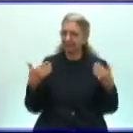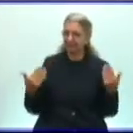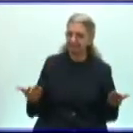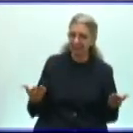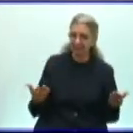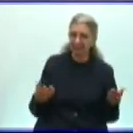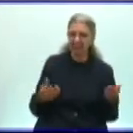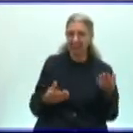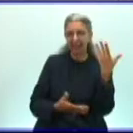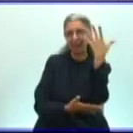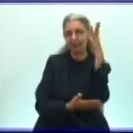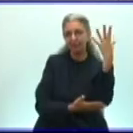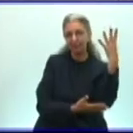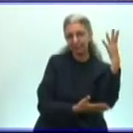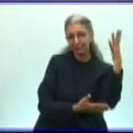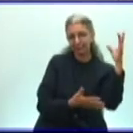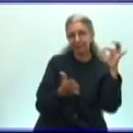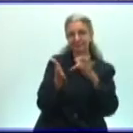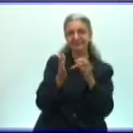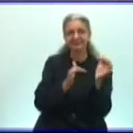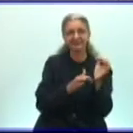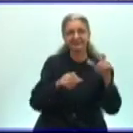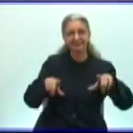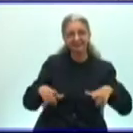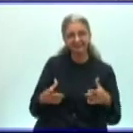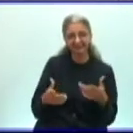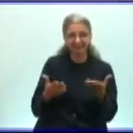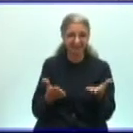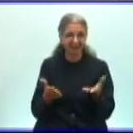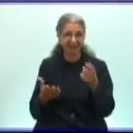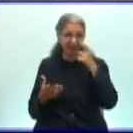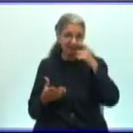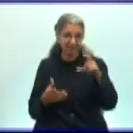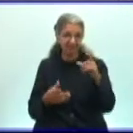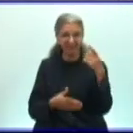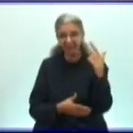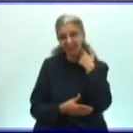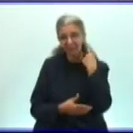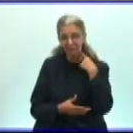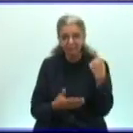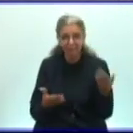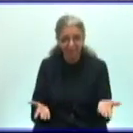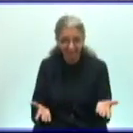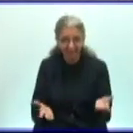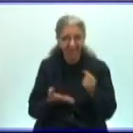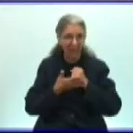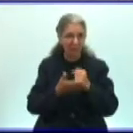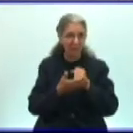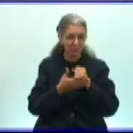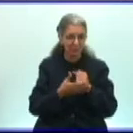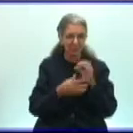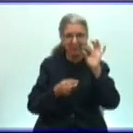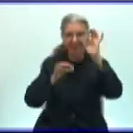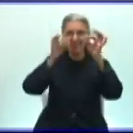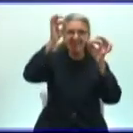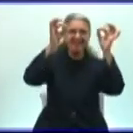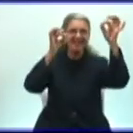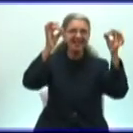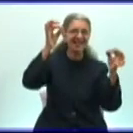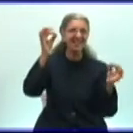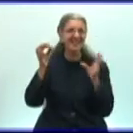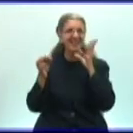arbolito de Navidad que nosotros ubicamos cuando llega el fin de año y muchos de nosotros ayudamos a mamá a poner este arbolito de